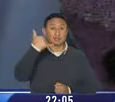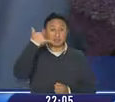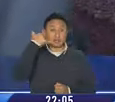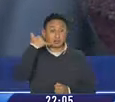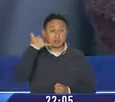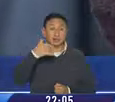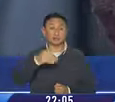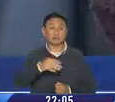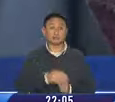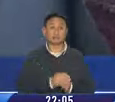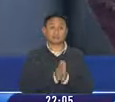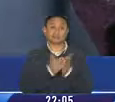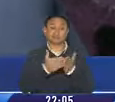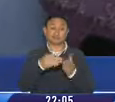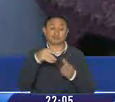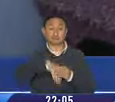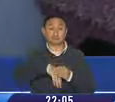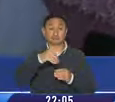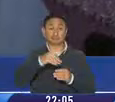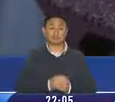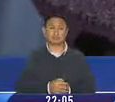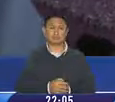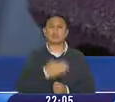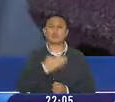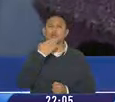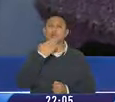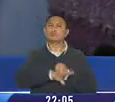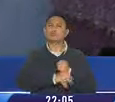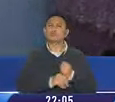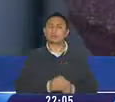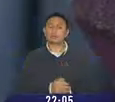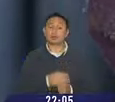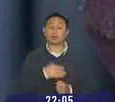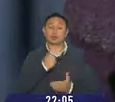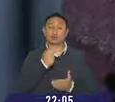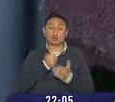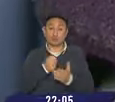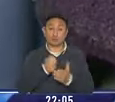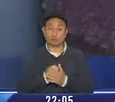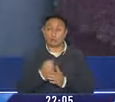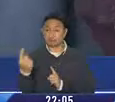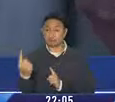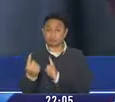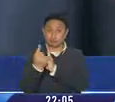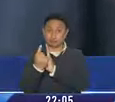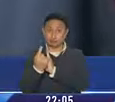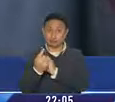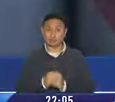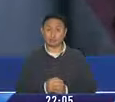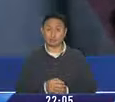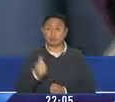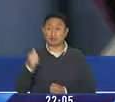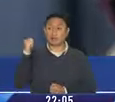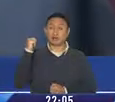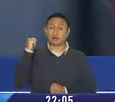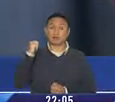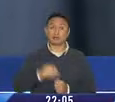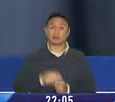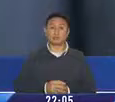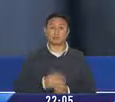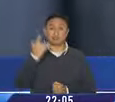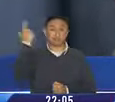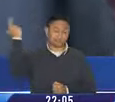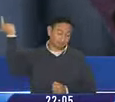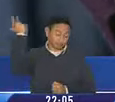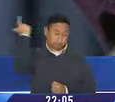los papeles. ¿Quiénes? ¿Cómo le robaron? Estaba comprando y se acercaron detrás y me dieron un